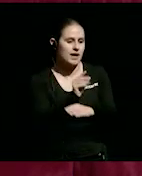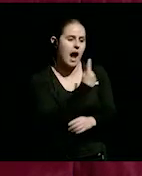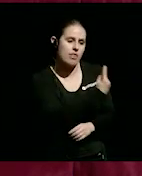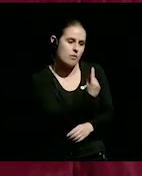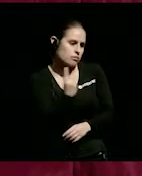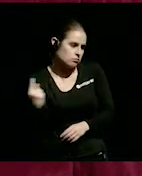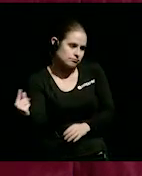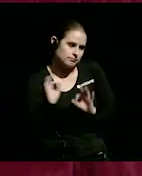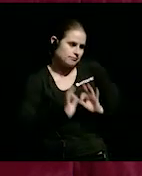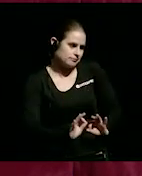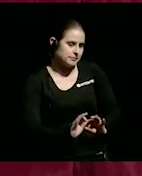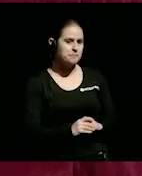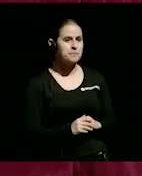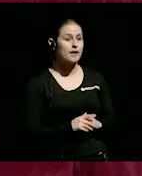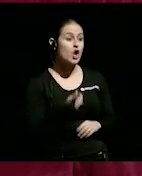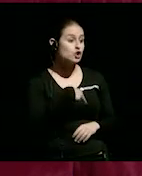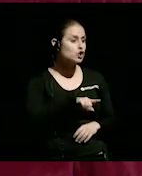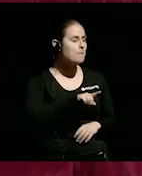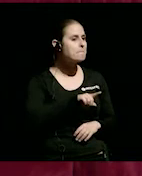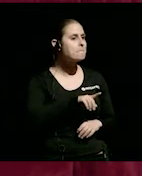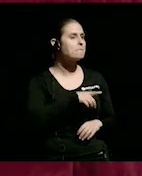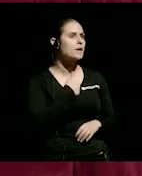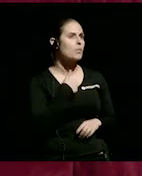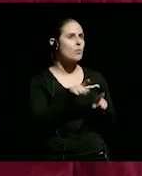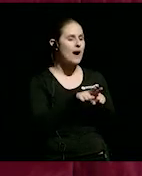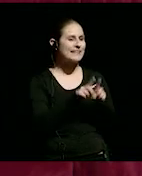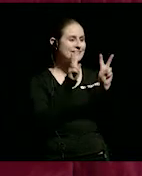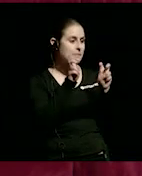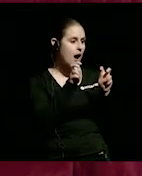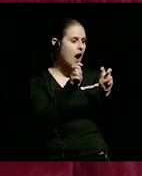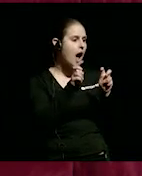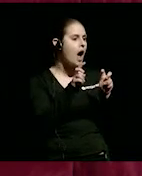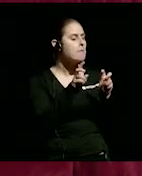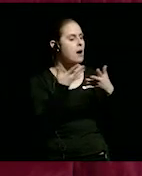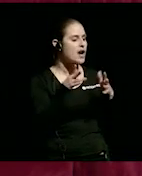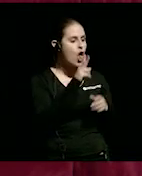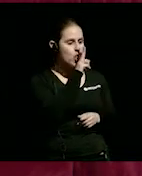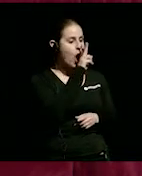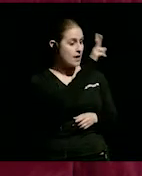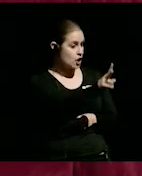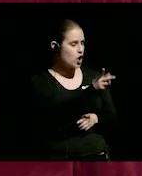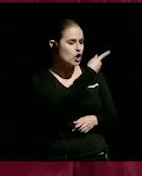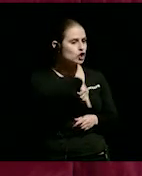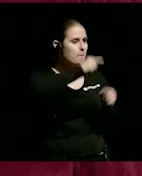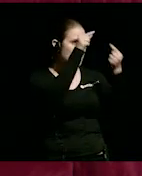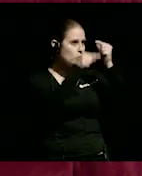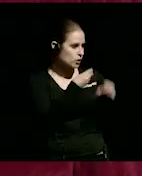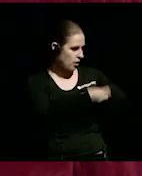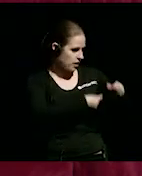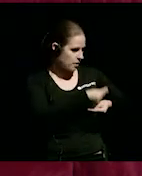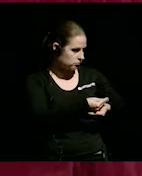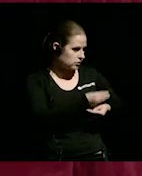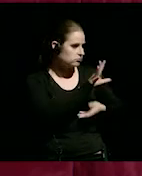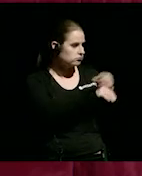Nos basamos también en una dotación presupuestaria de 2 años, Ambitions for Excellence, y